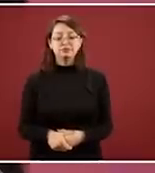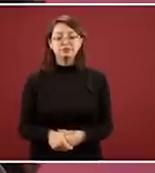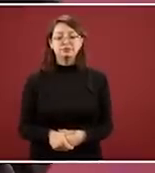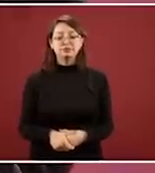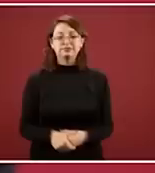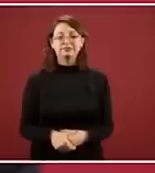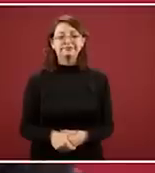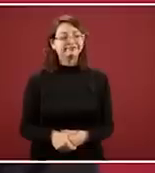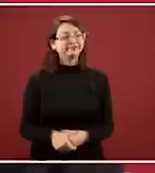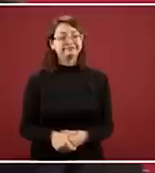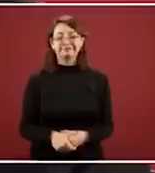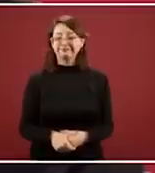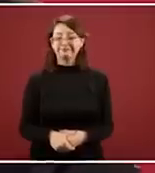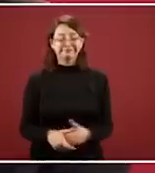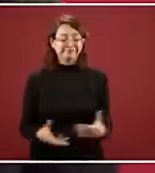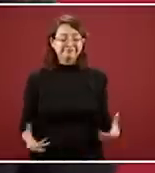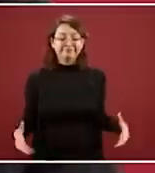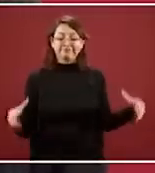Los conservadores